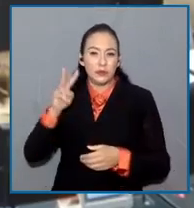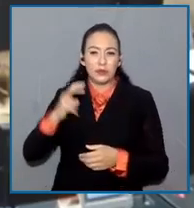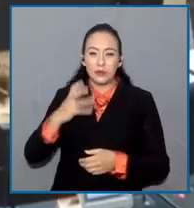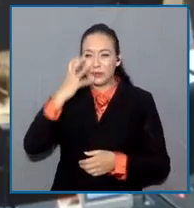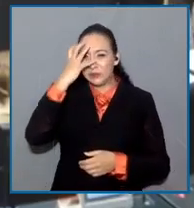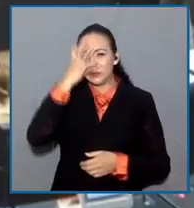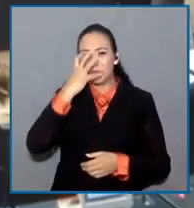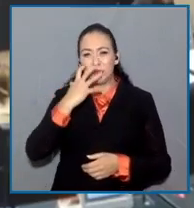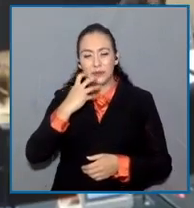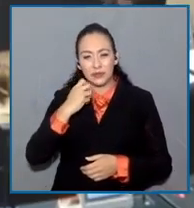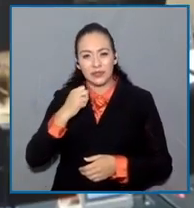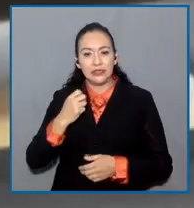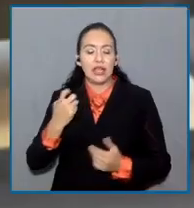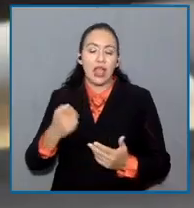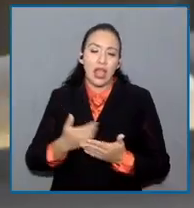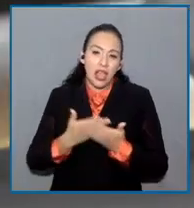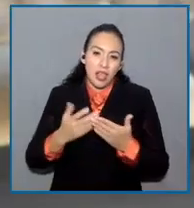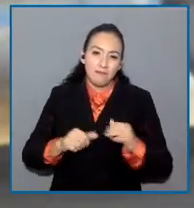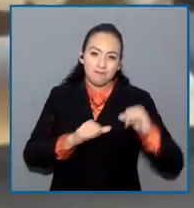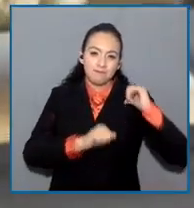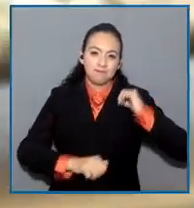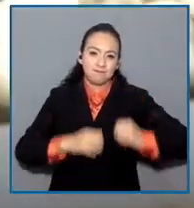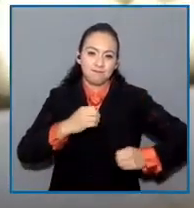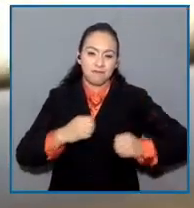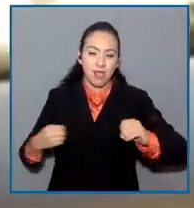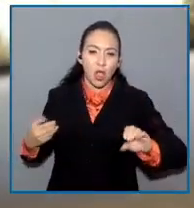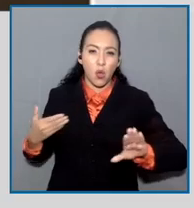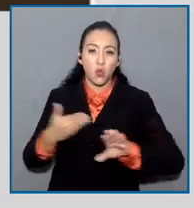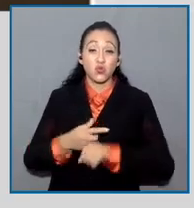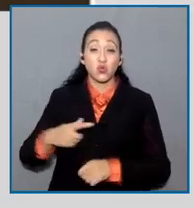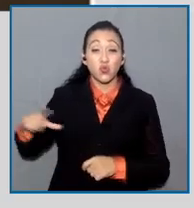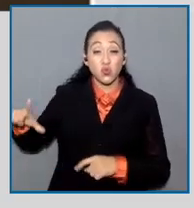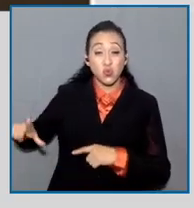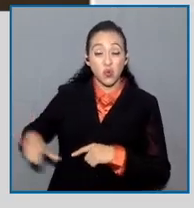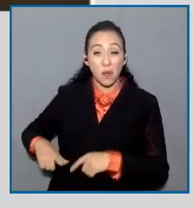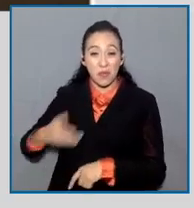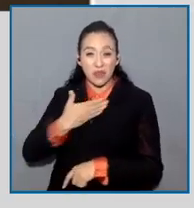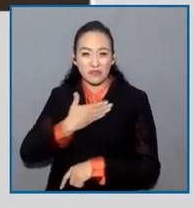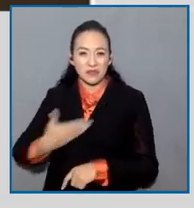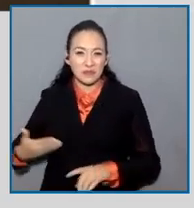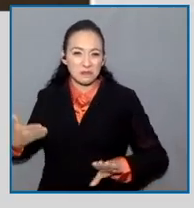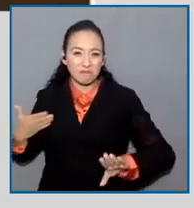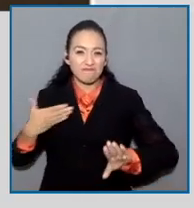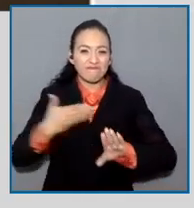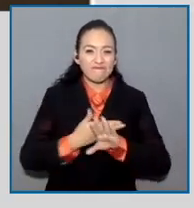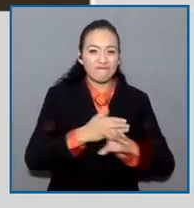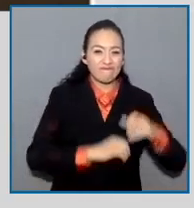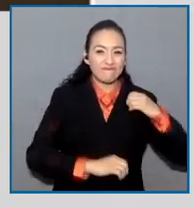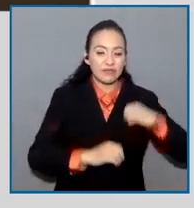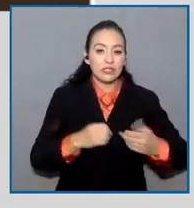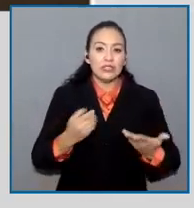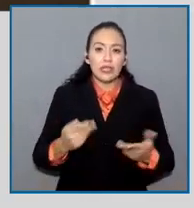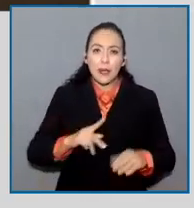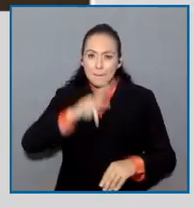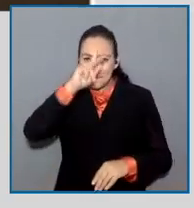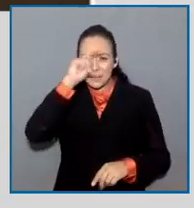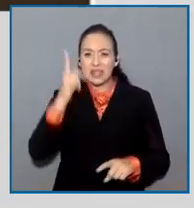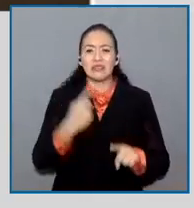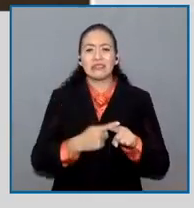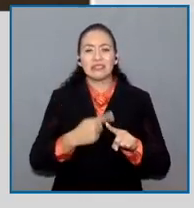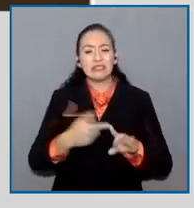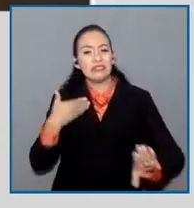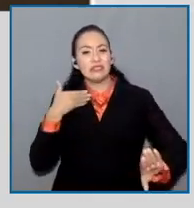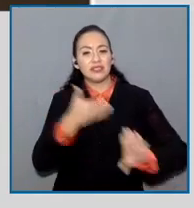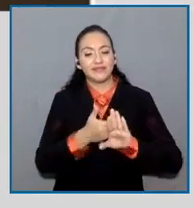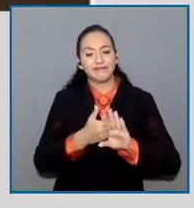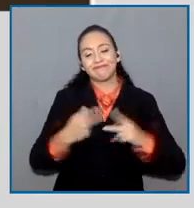técnico que afectará en mayor medida a las personas más vulnerables. Al total de los juzgadores de un país,